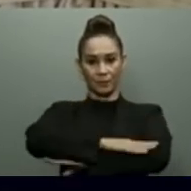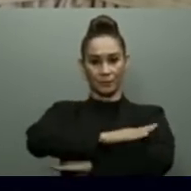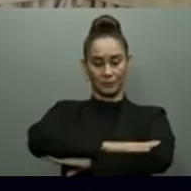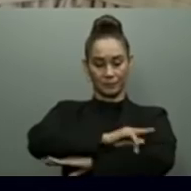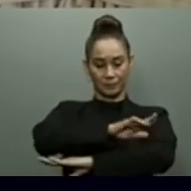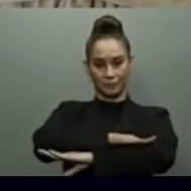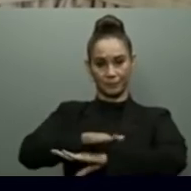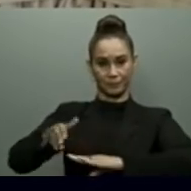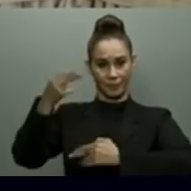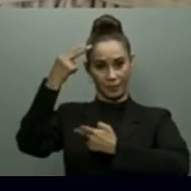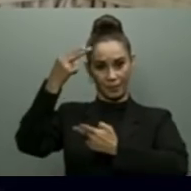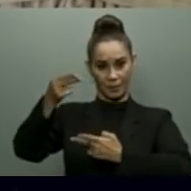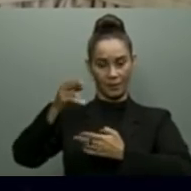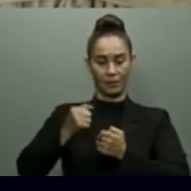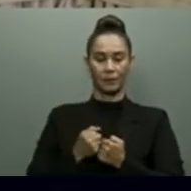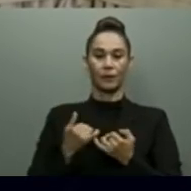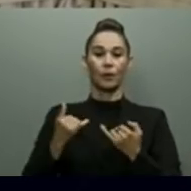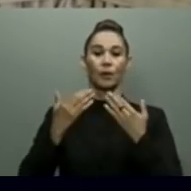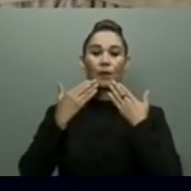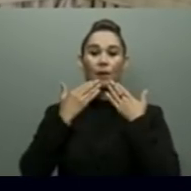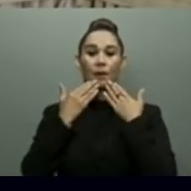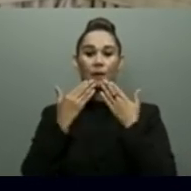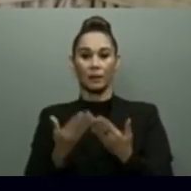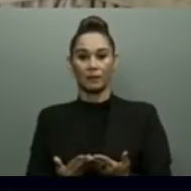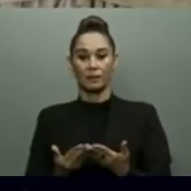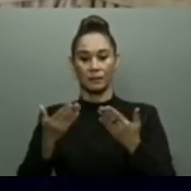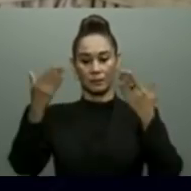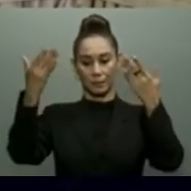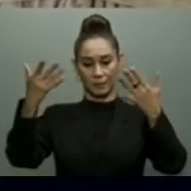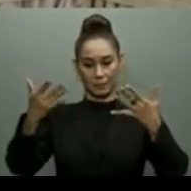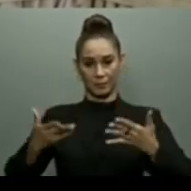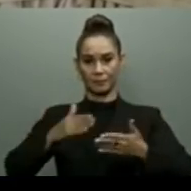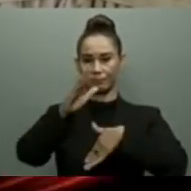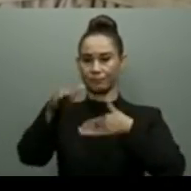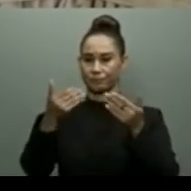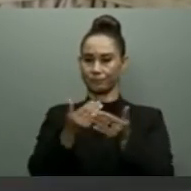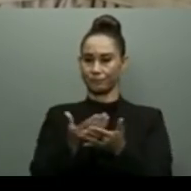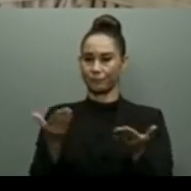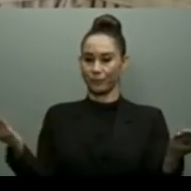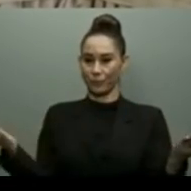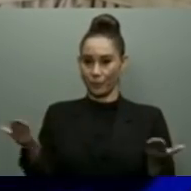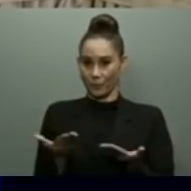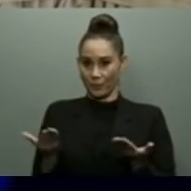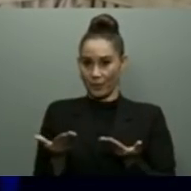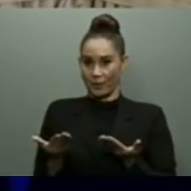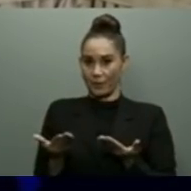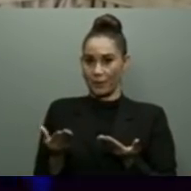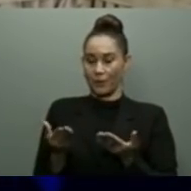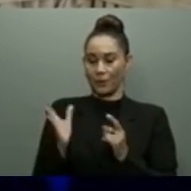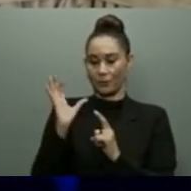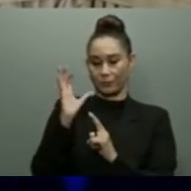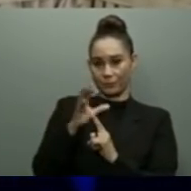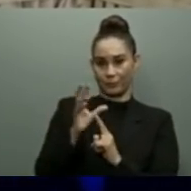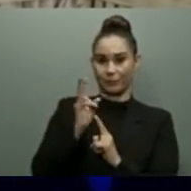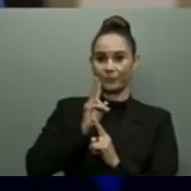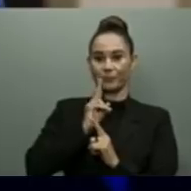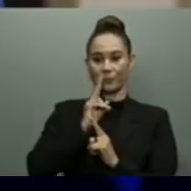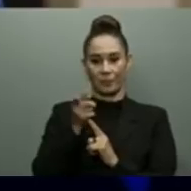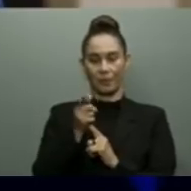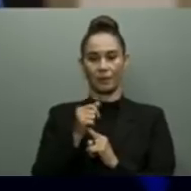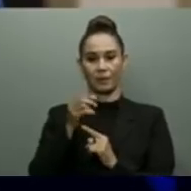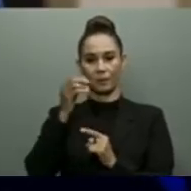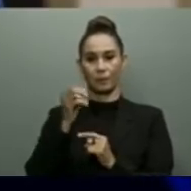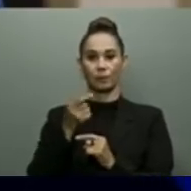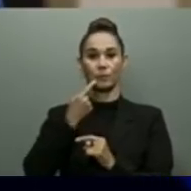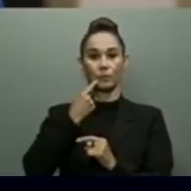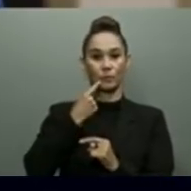honor. Agradecemos la presencia de todas y todos en este Salón Verde. Por instrucciones del